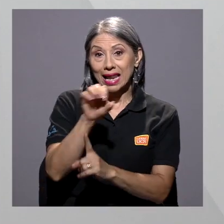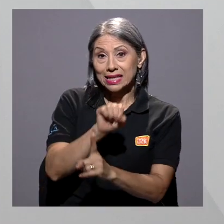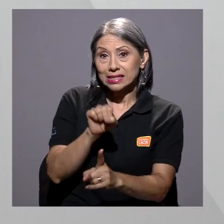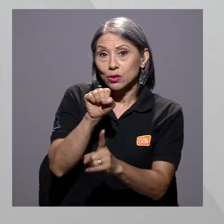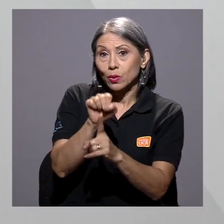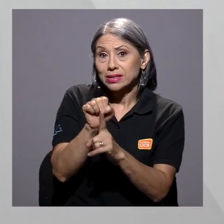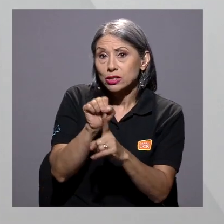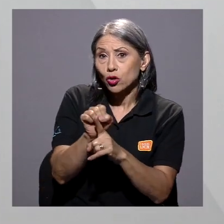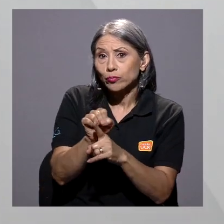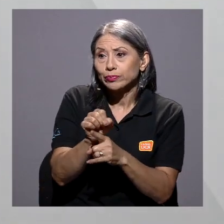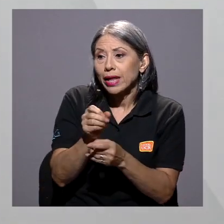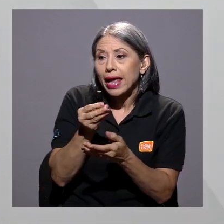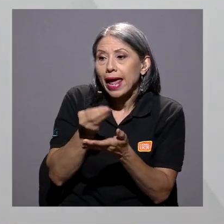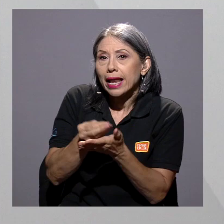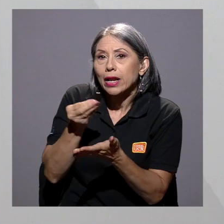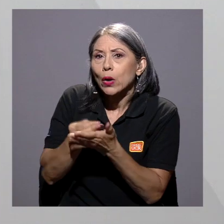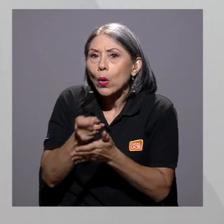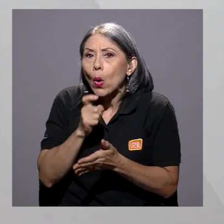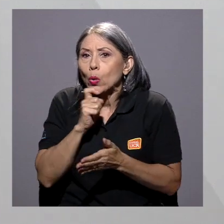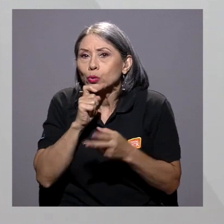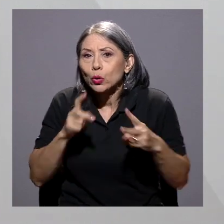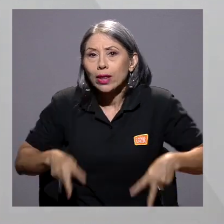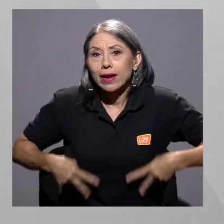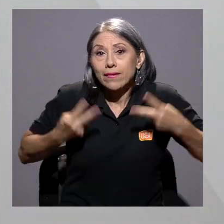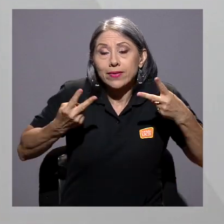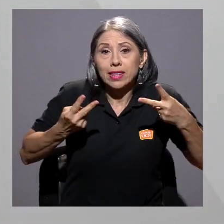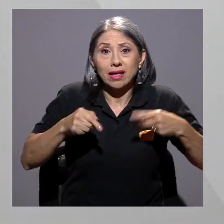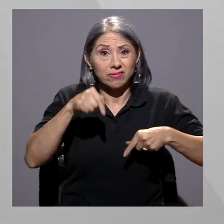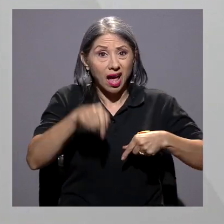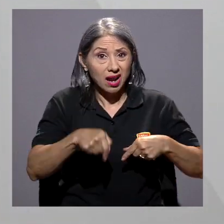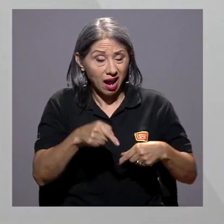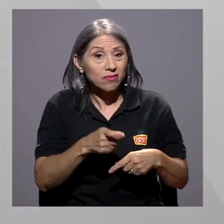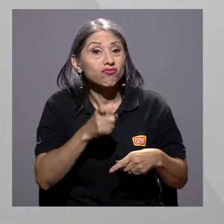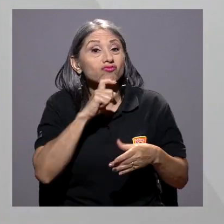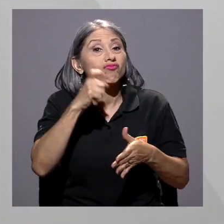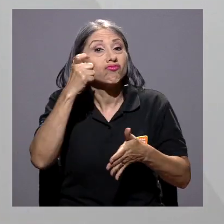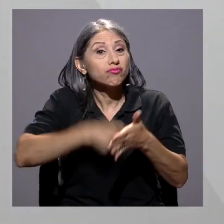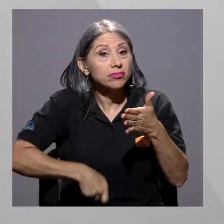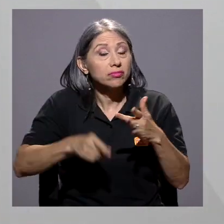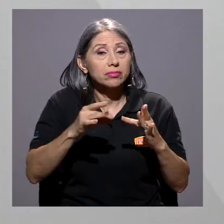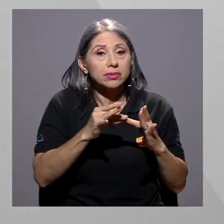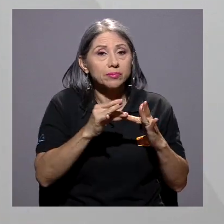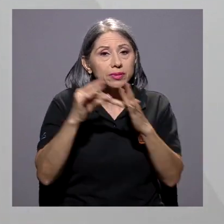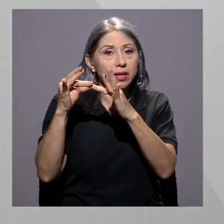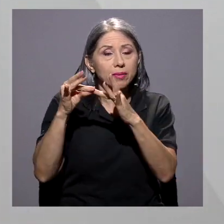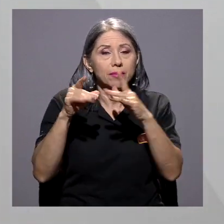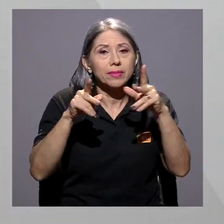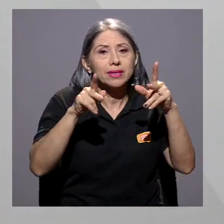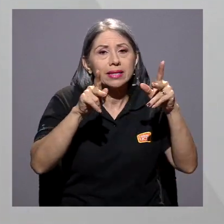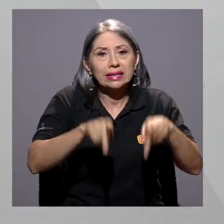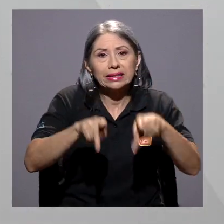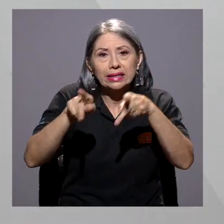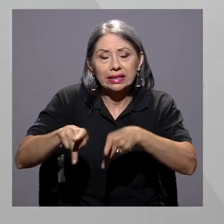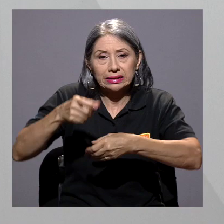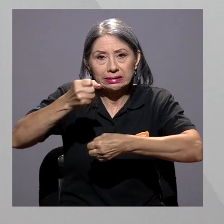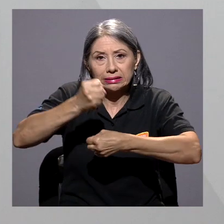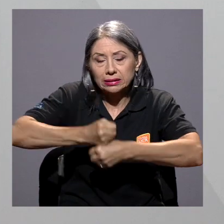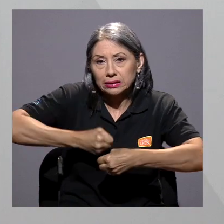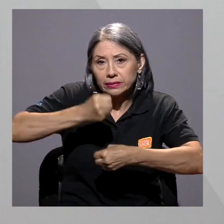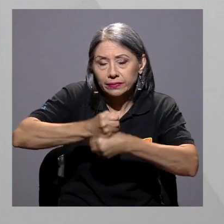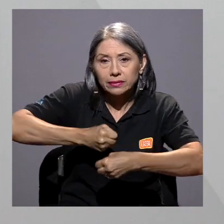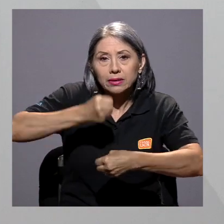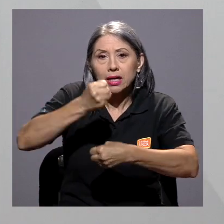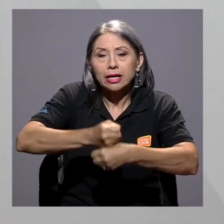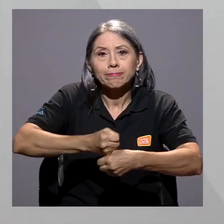situación del costo de la vida estaba muy complicado acá, sobre todo a la gente, digamos, que